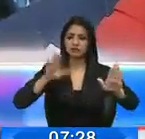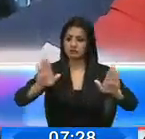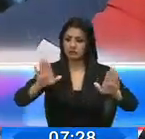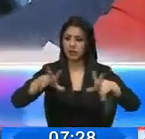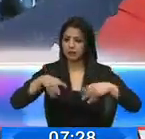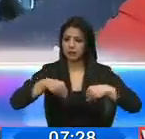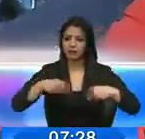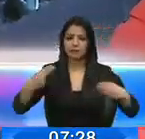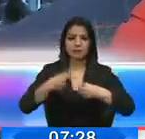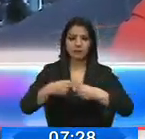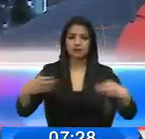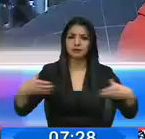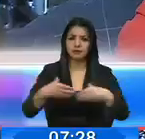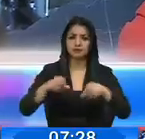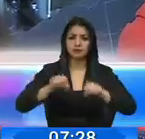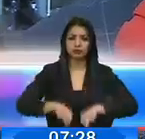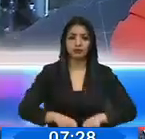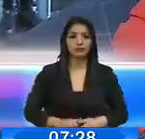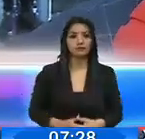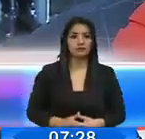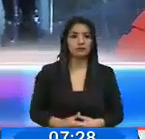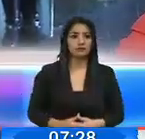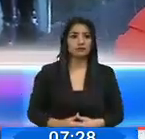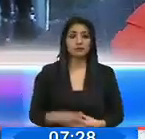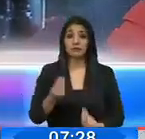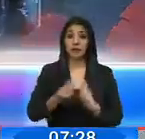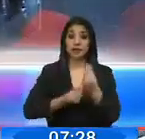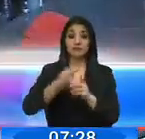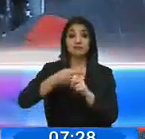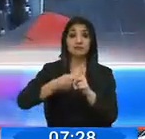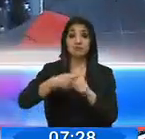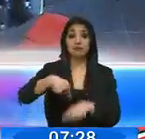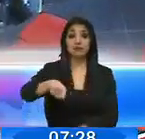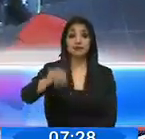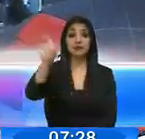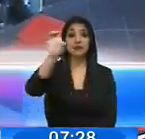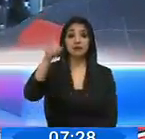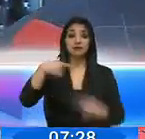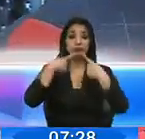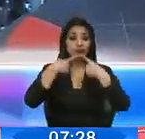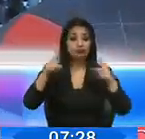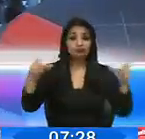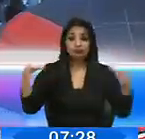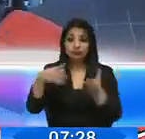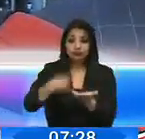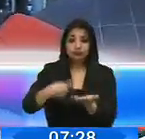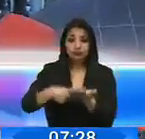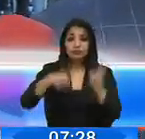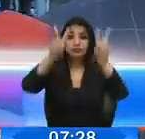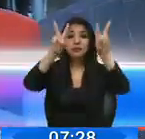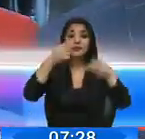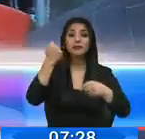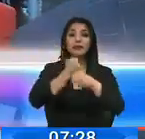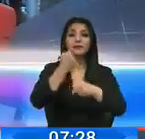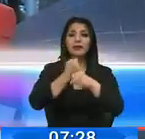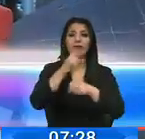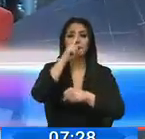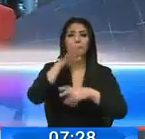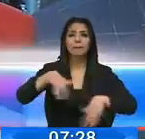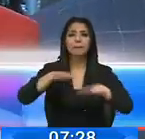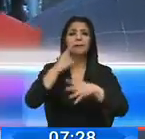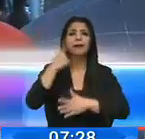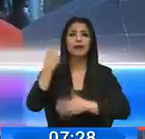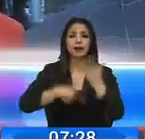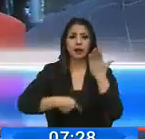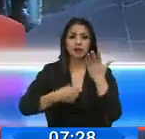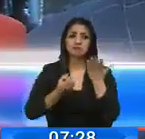a participar y en la cual vamos a, desde el mes de enero, vamos a convocar esta mesa por el empleo para diseñar un